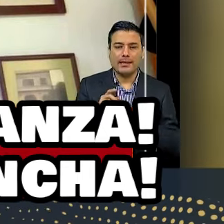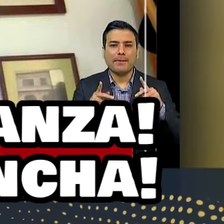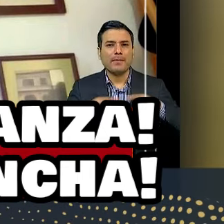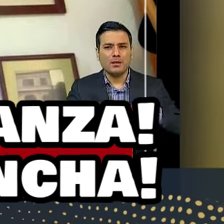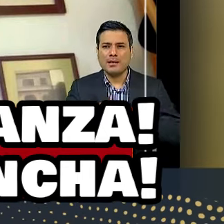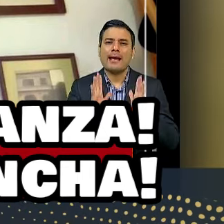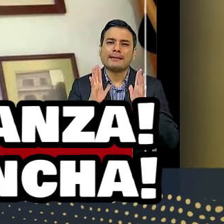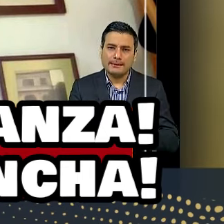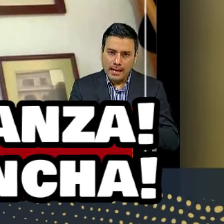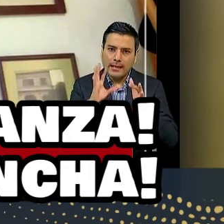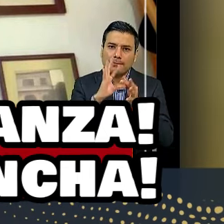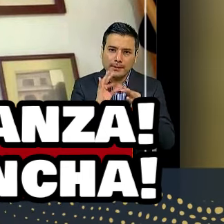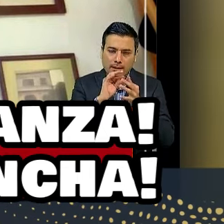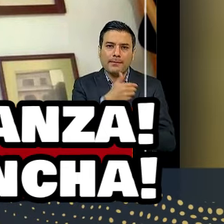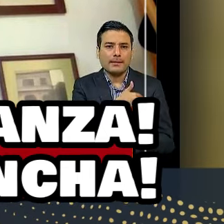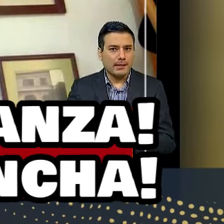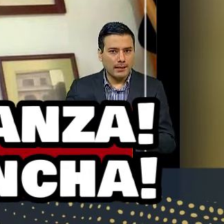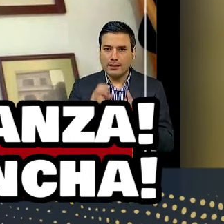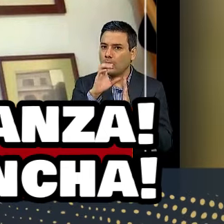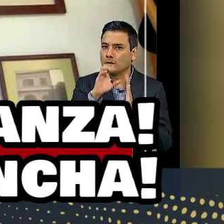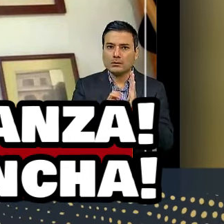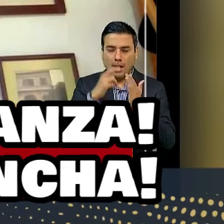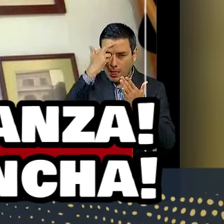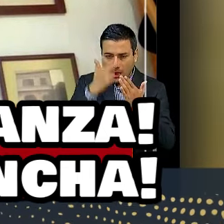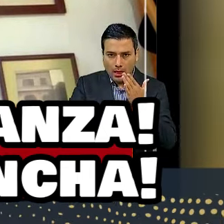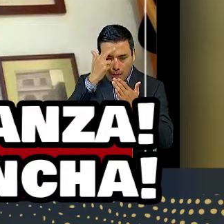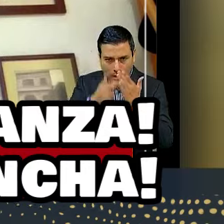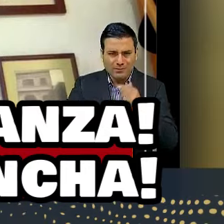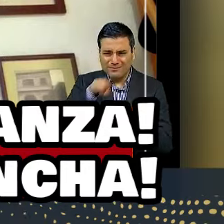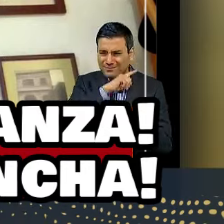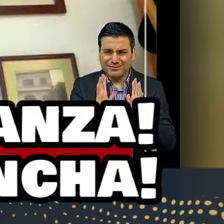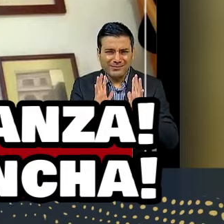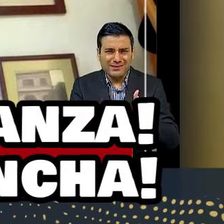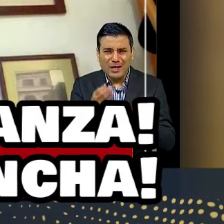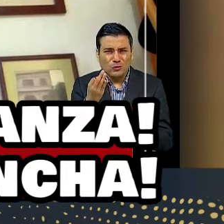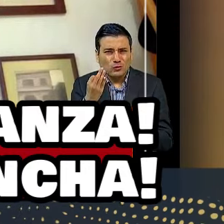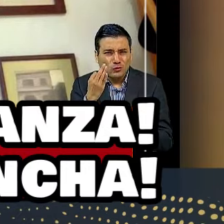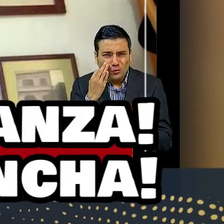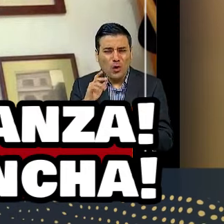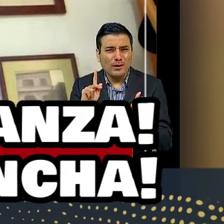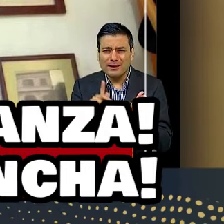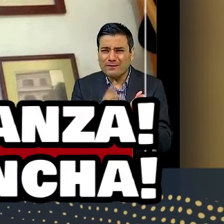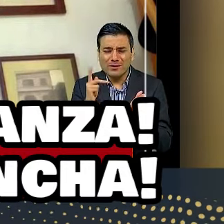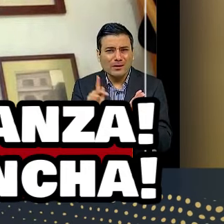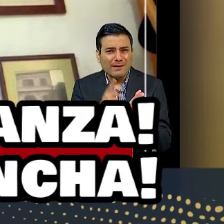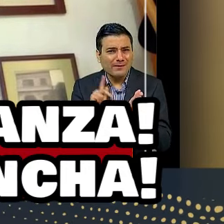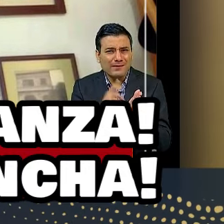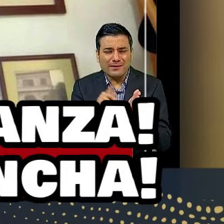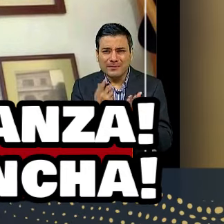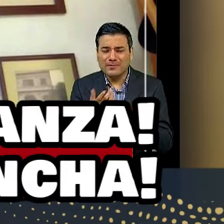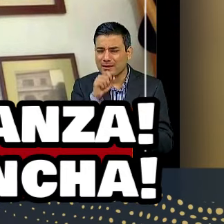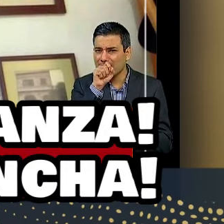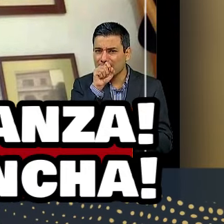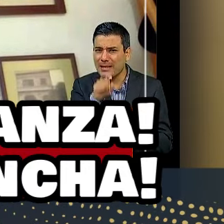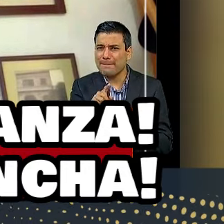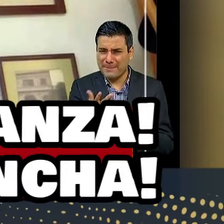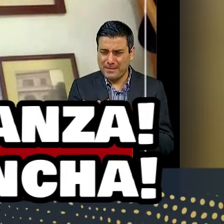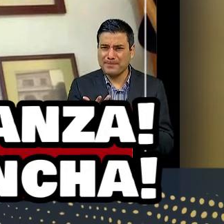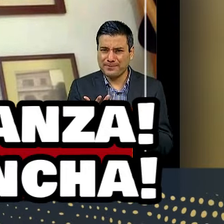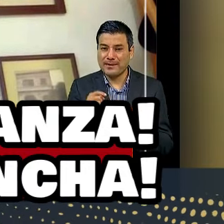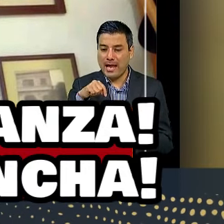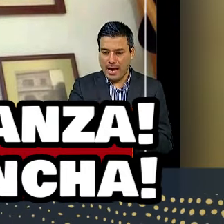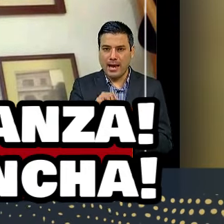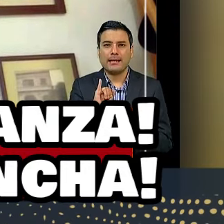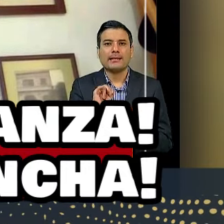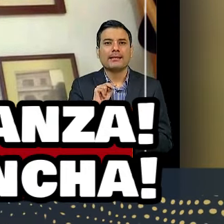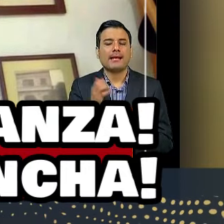a nuestro marco constitucional por el presidente eso es un hecho y eso ha sucedido de manera reiterada y hemos visto como también en esta instancia se nos